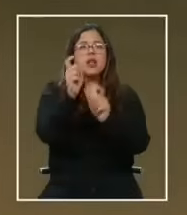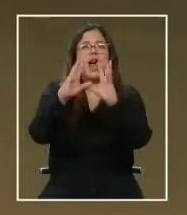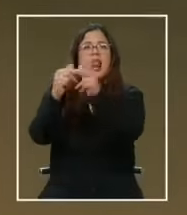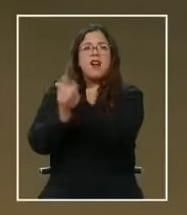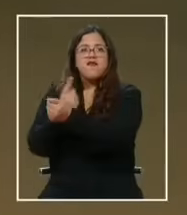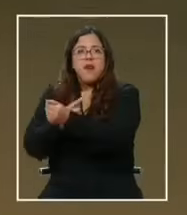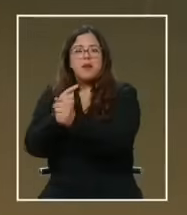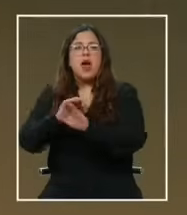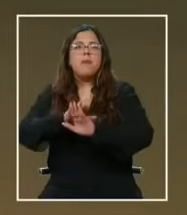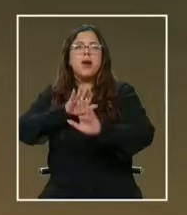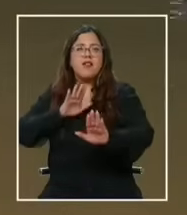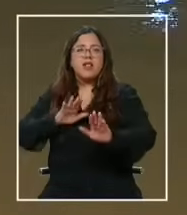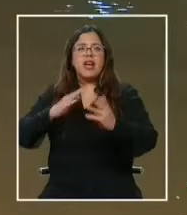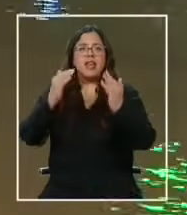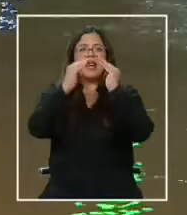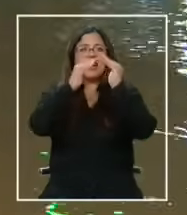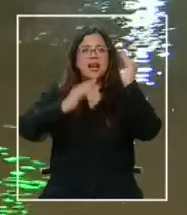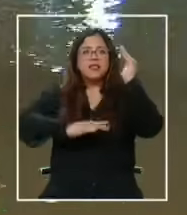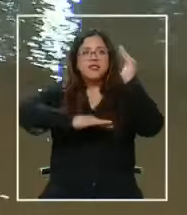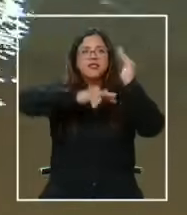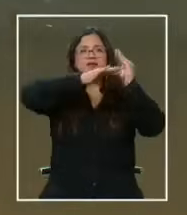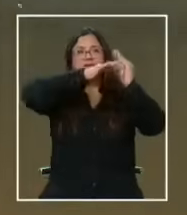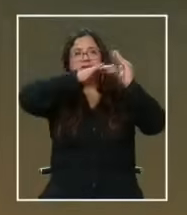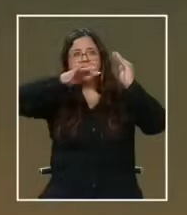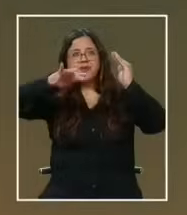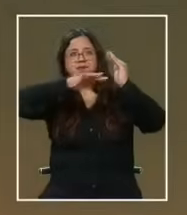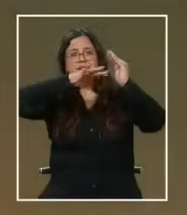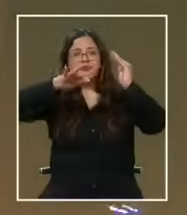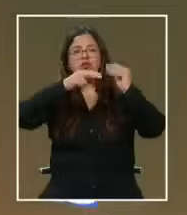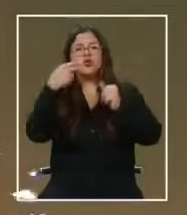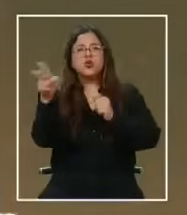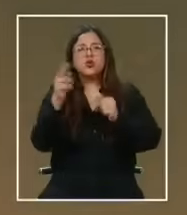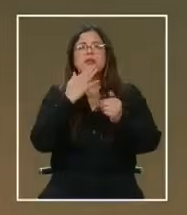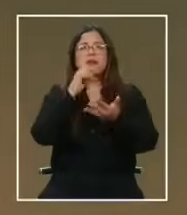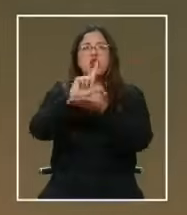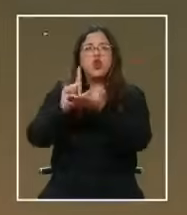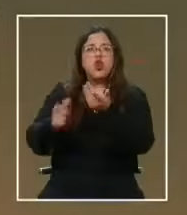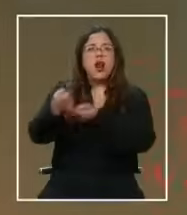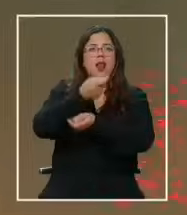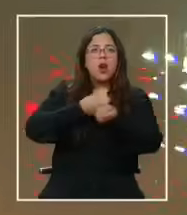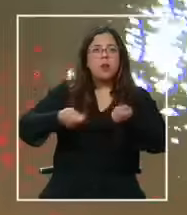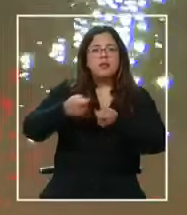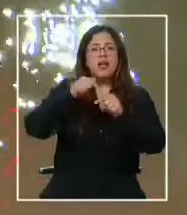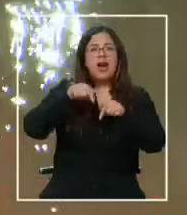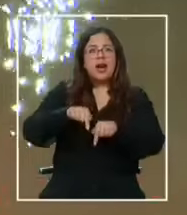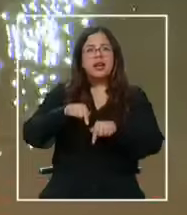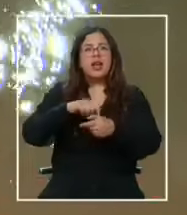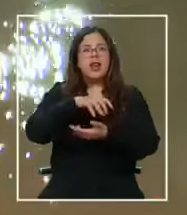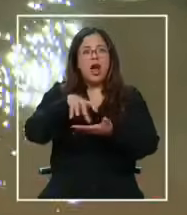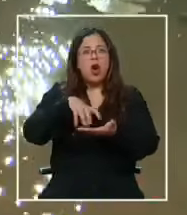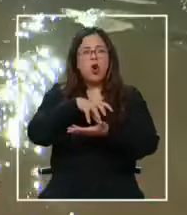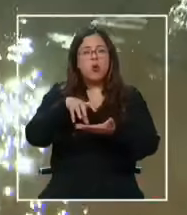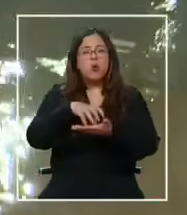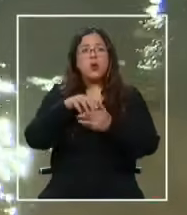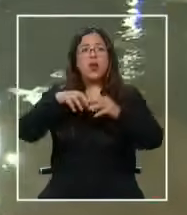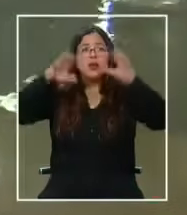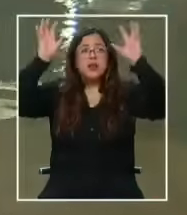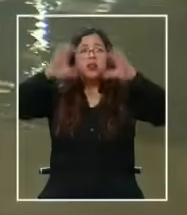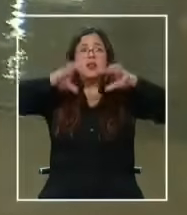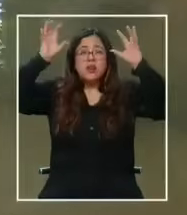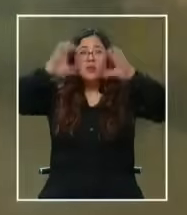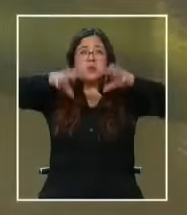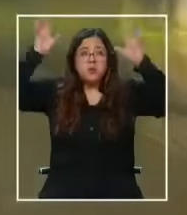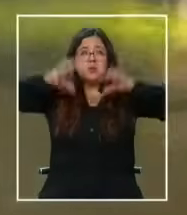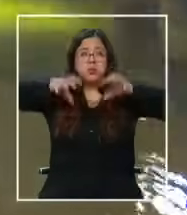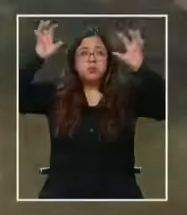generaran eh inundaciones fundamentalmente en las propiedades y en los locales aquí en Constitución la lluvia no sido